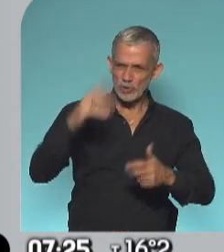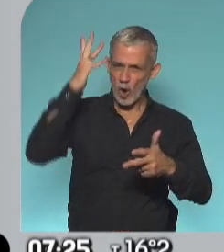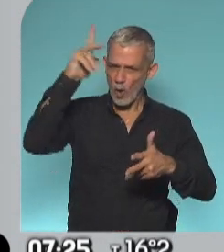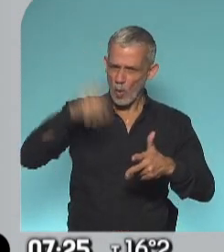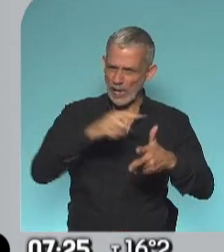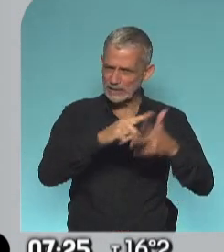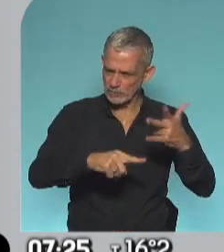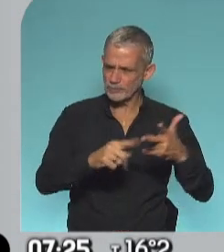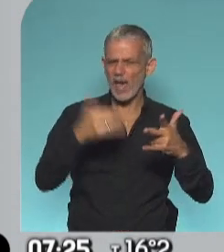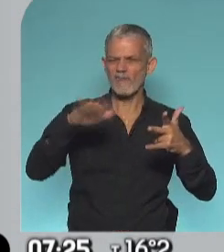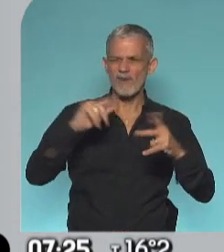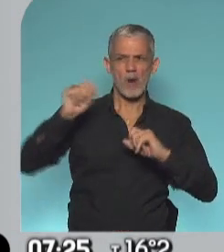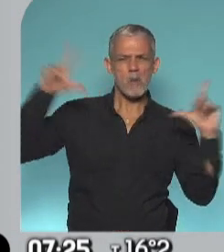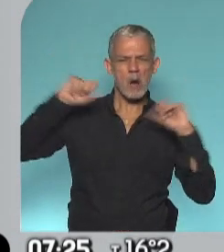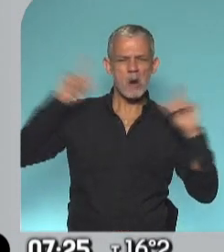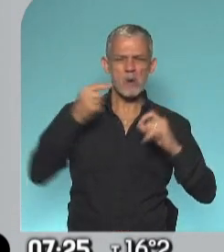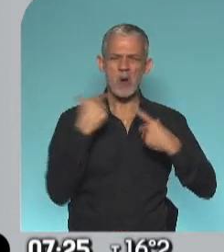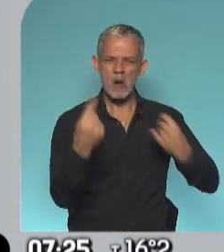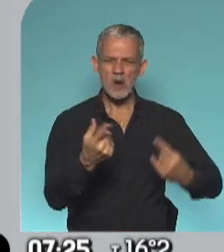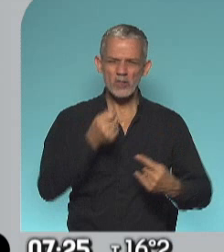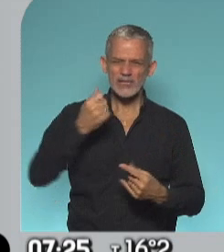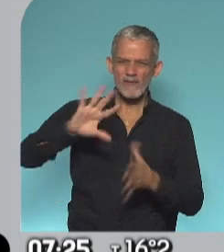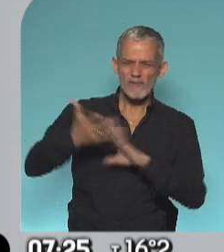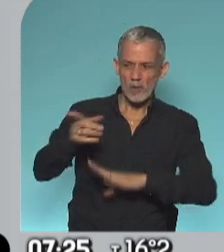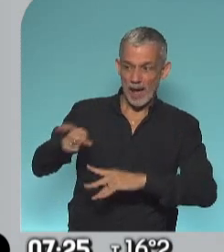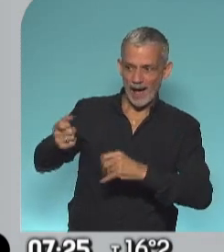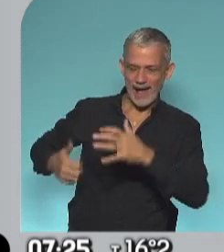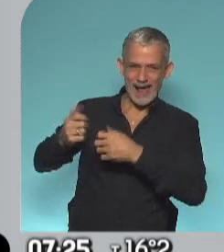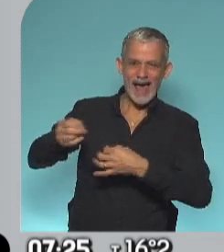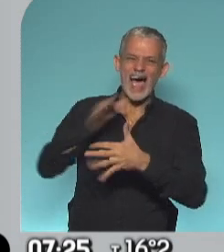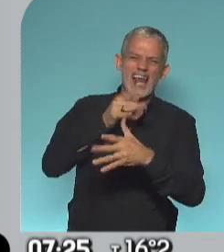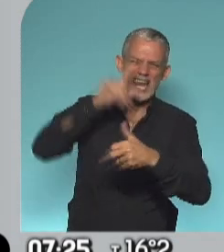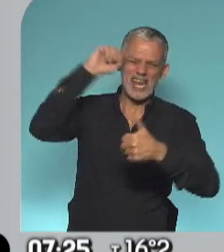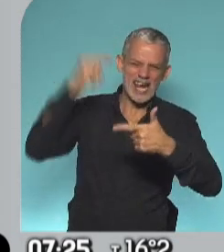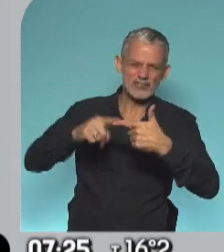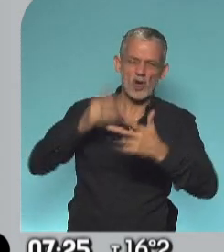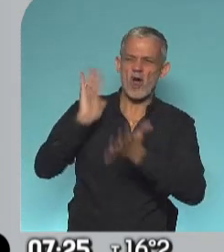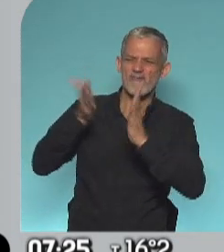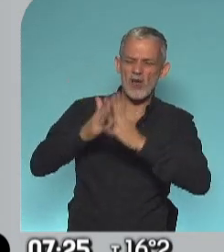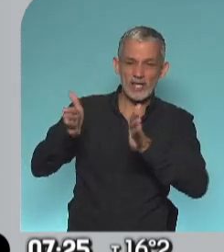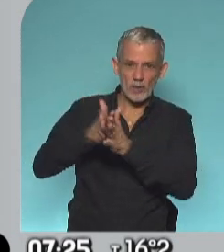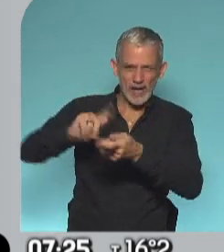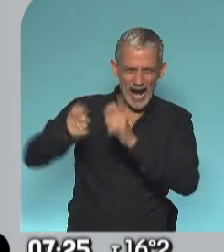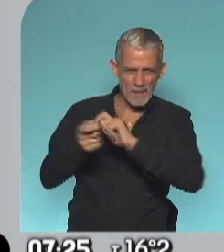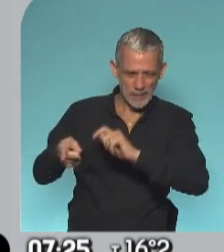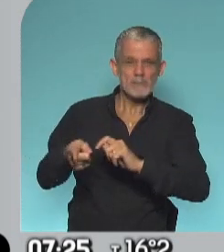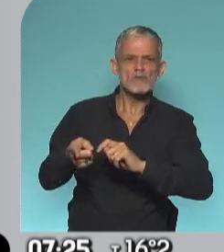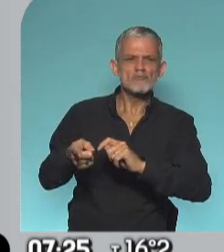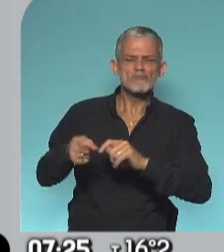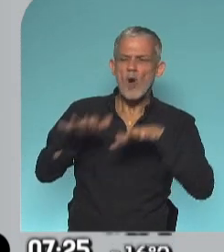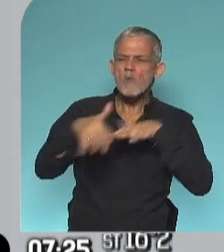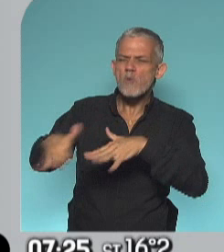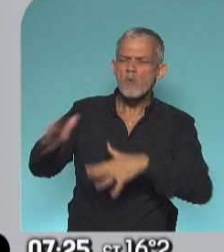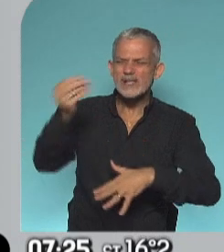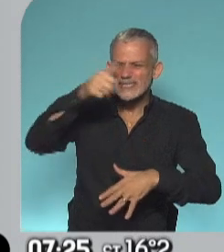la Corte que iban a ser escrachados si no fallan como les exigen Clarín, La Nación y un grupo de violentos de Cambiemos que se vienen manifestando